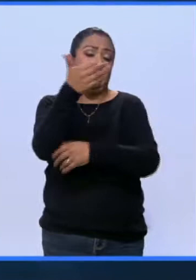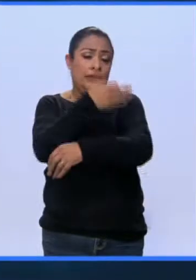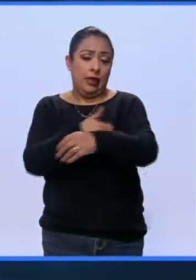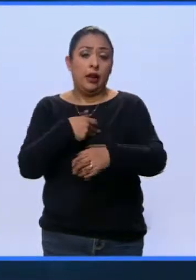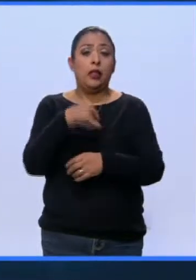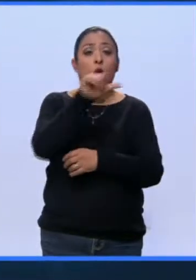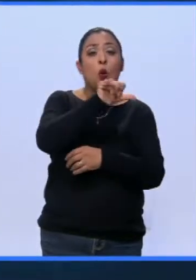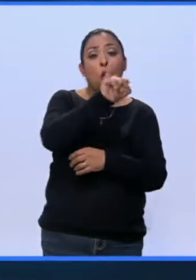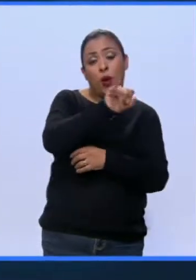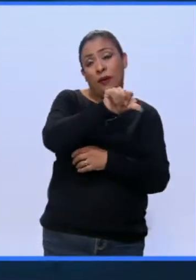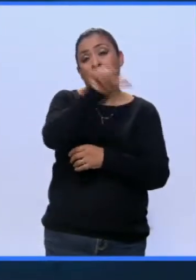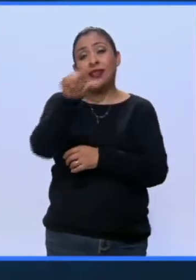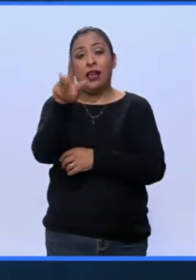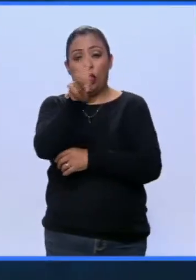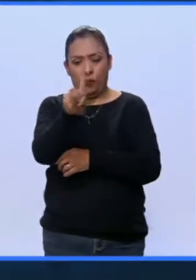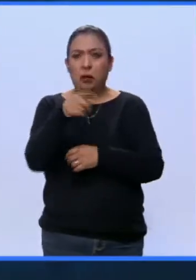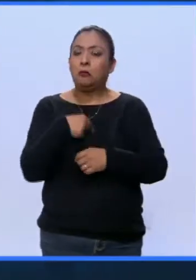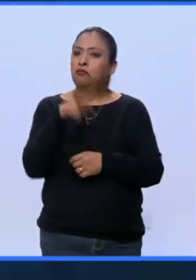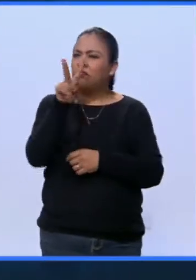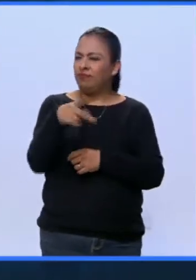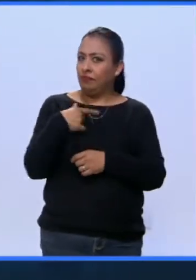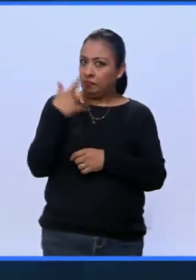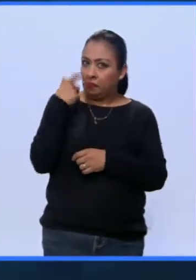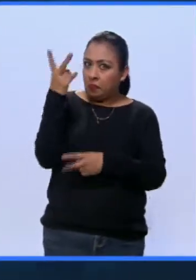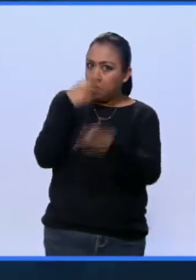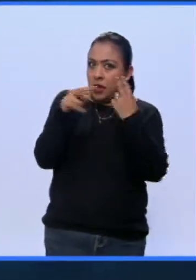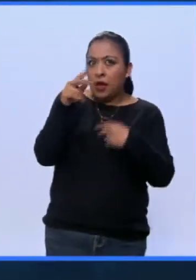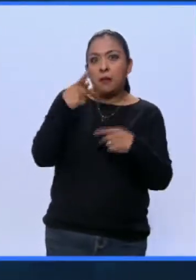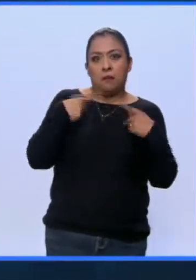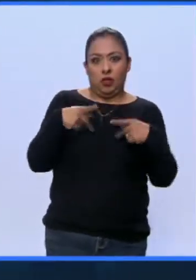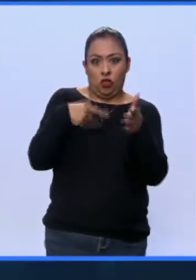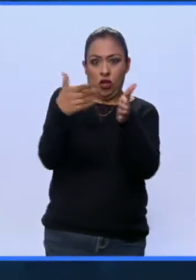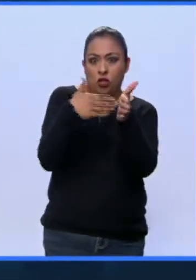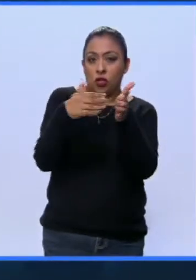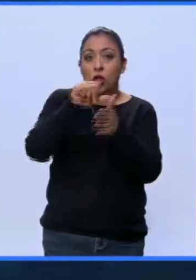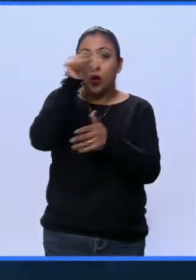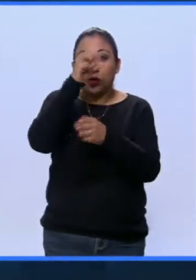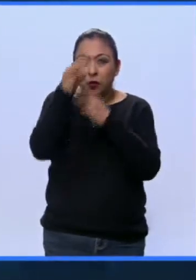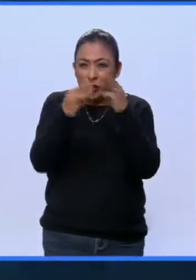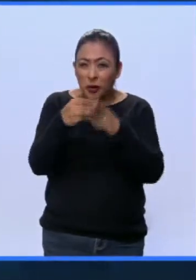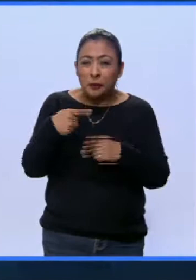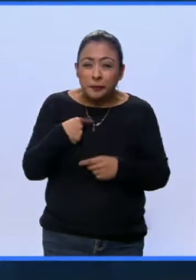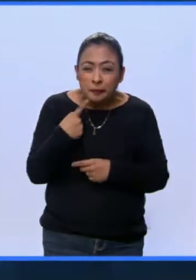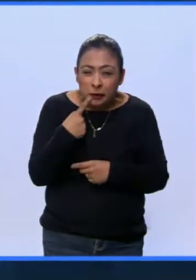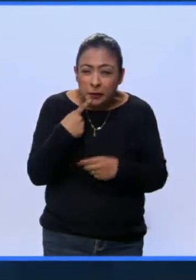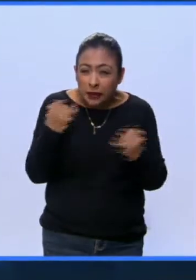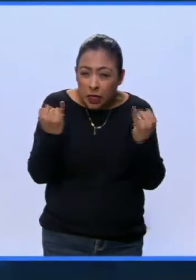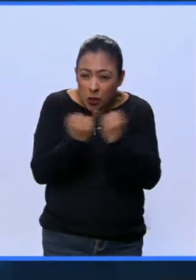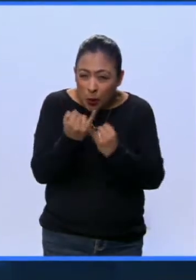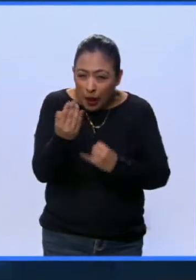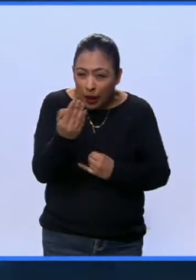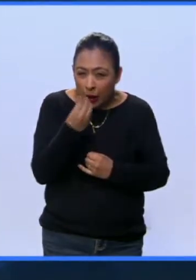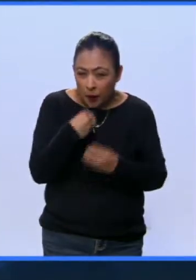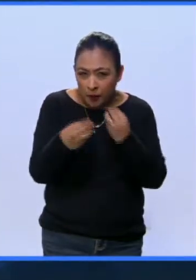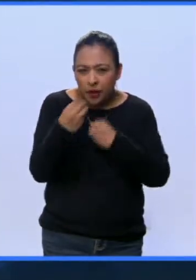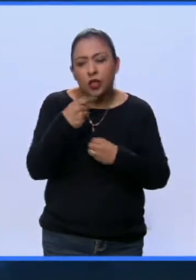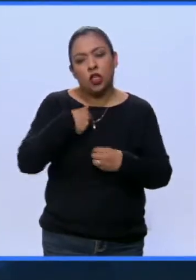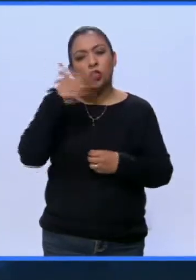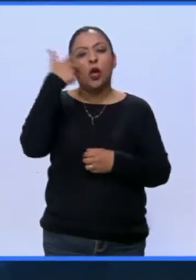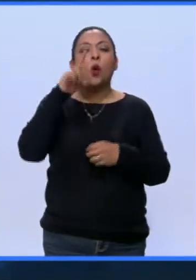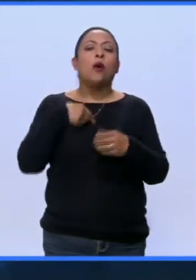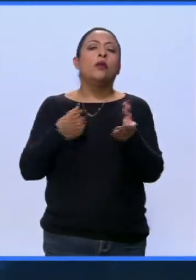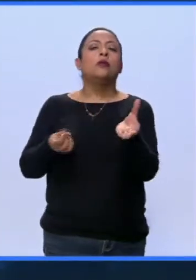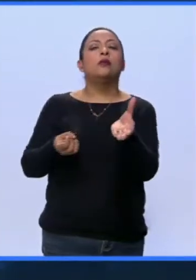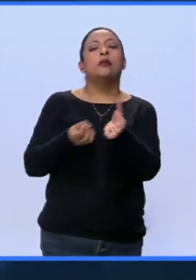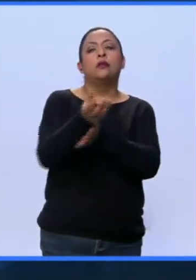llama mucho la atención que vengan precisamente cocineros de otras partes del mundo. ¿Sabe igual la comida? Yo sé que cuando uno lleva mucho tiempo fuera de